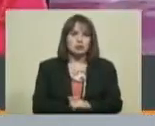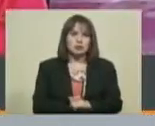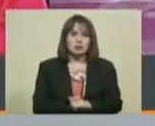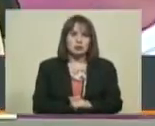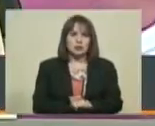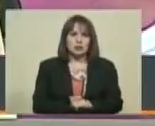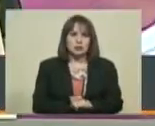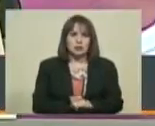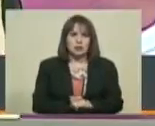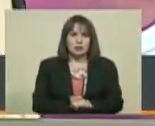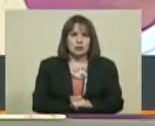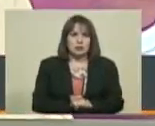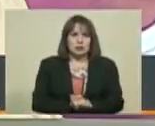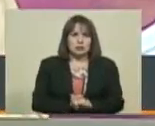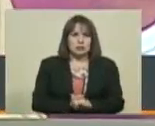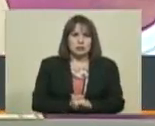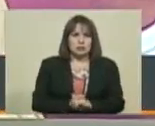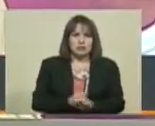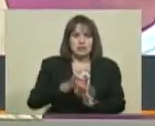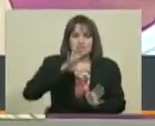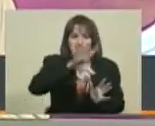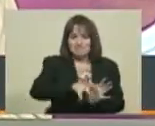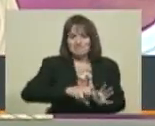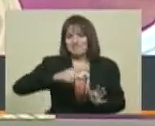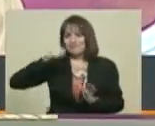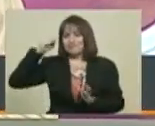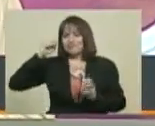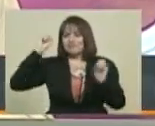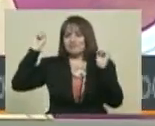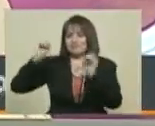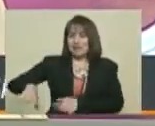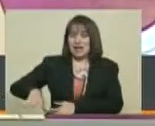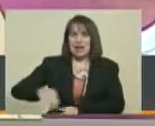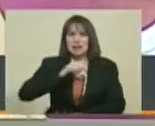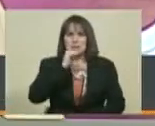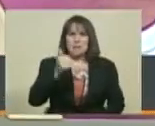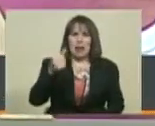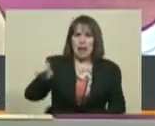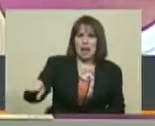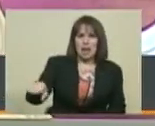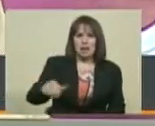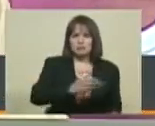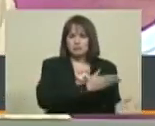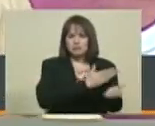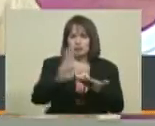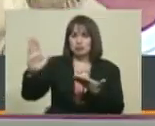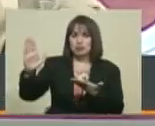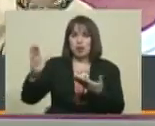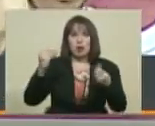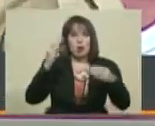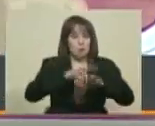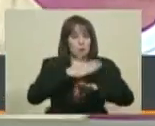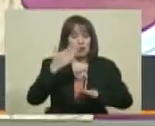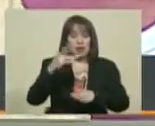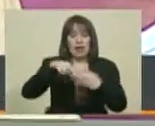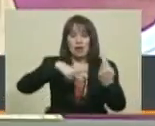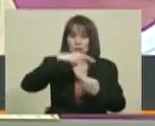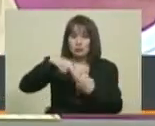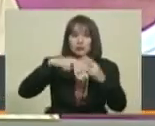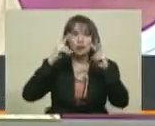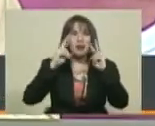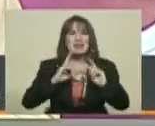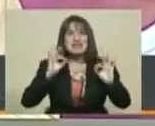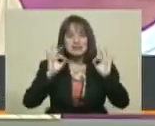para estirpar de raíz el mal. Porque la revolución que yo estoy planteando es una revolución muy